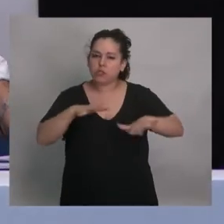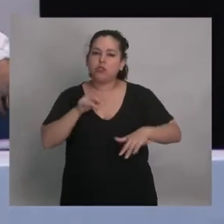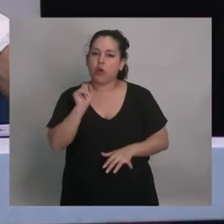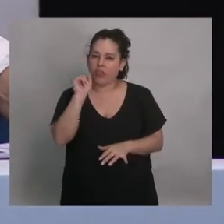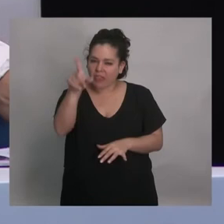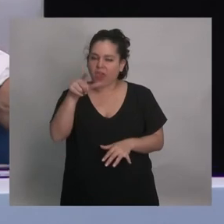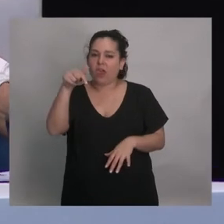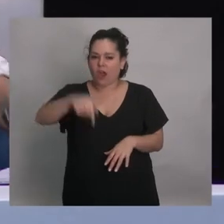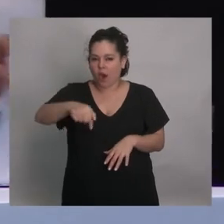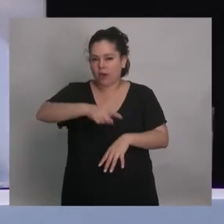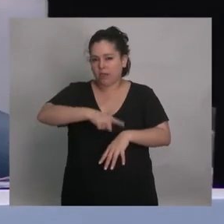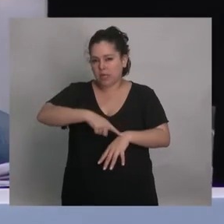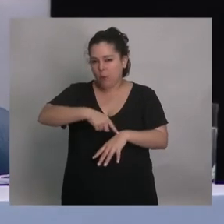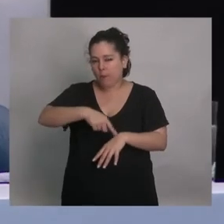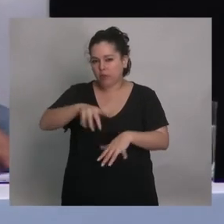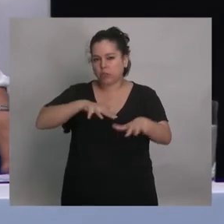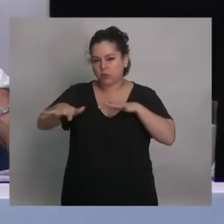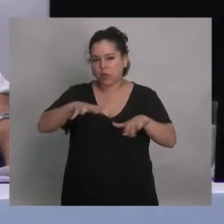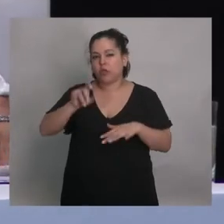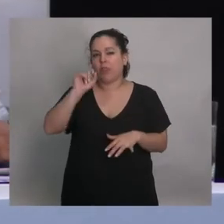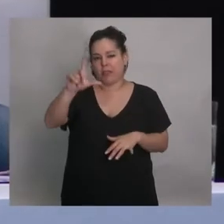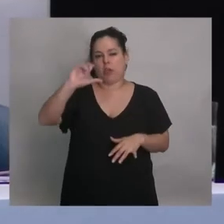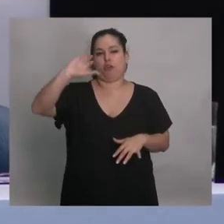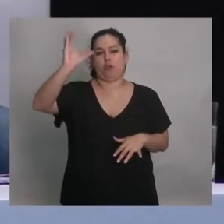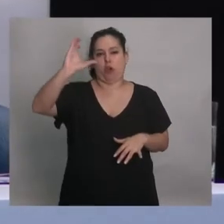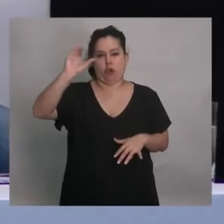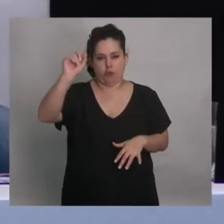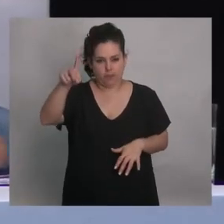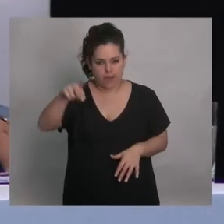que estamos viviendo en este momento en colombia